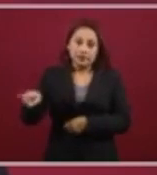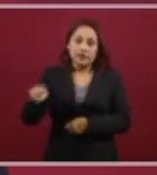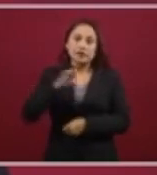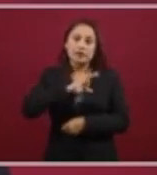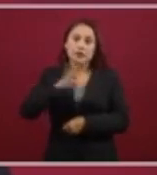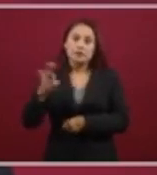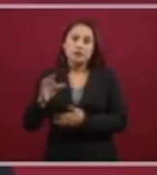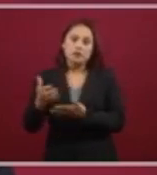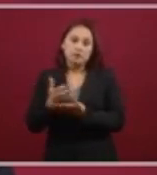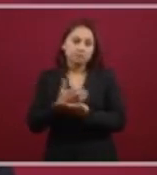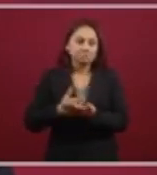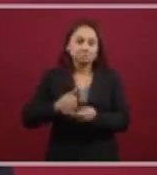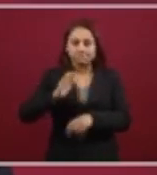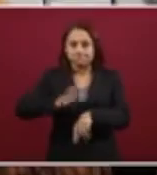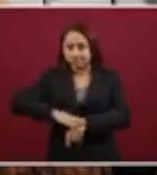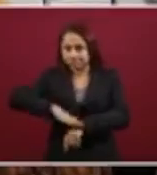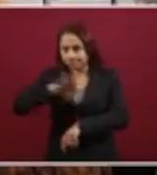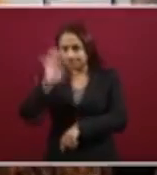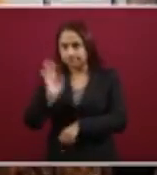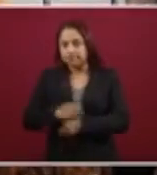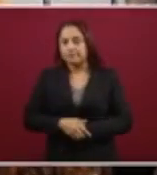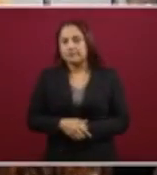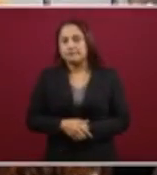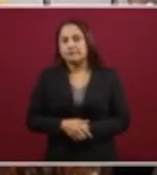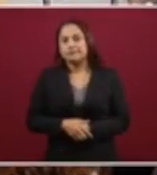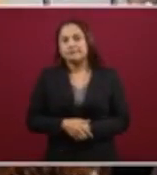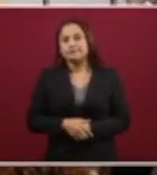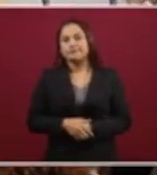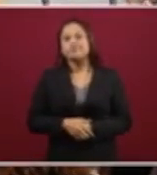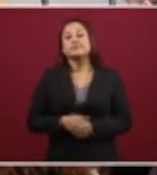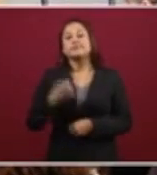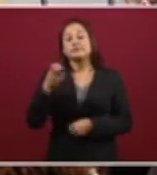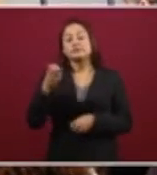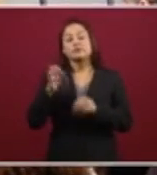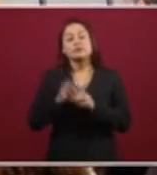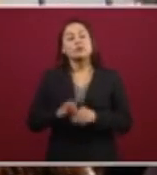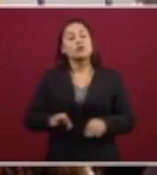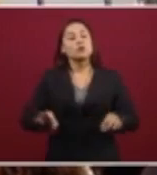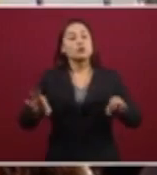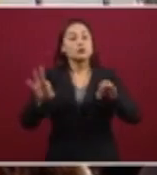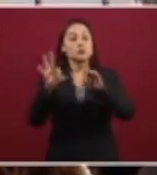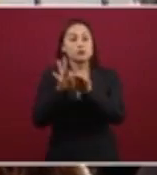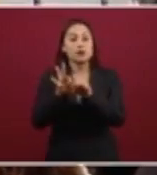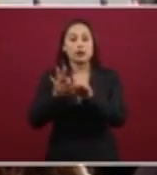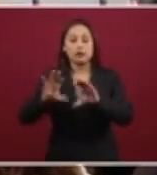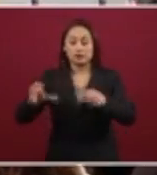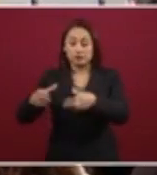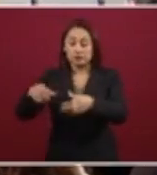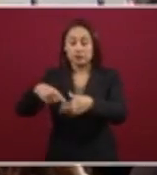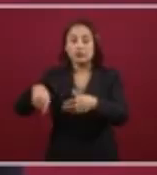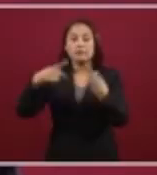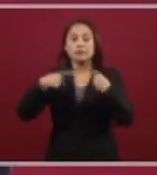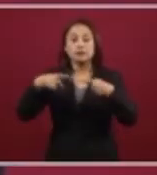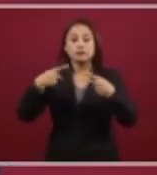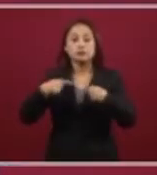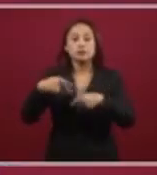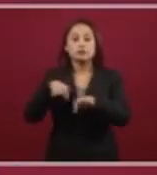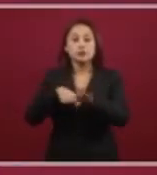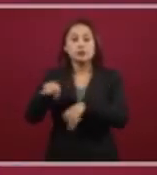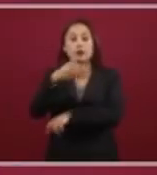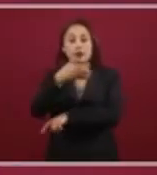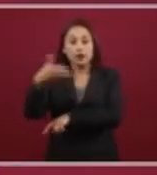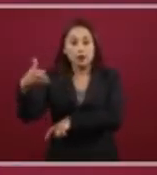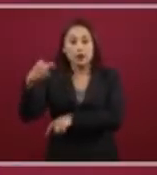de garantía. Sería muy importante que estos campesinos y estos indígenas puedan acceder a ese beneficio